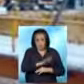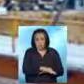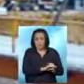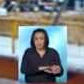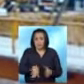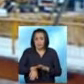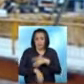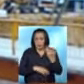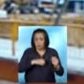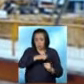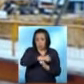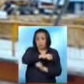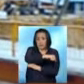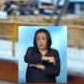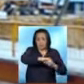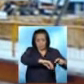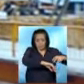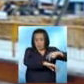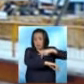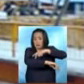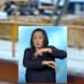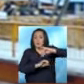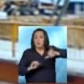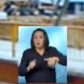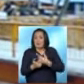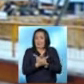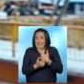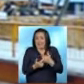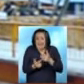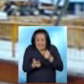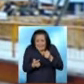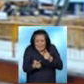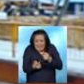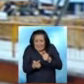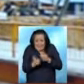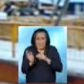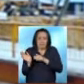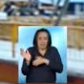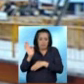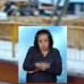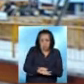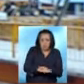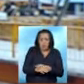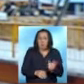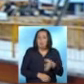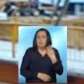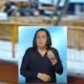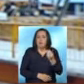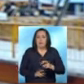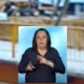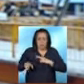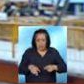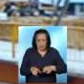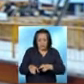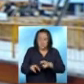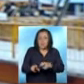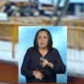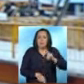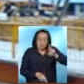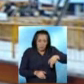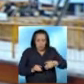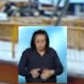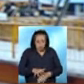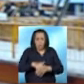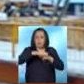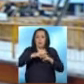Pero hay otro puente peatonal en San Juan del Urigancho que está a punto de desplomarse, de caerse debido a la crecida del río Rímac. Se trata de Libertadores,